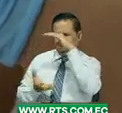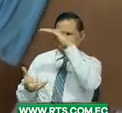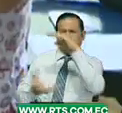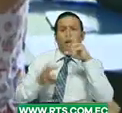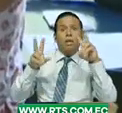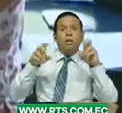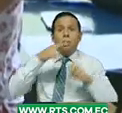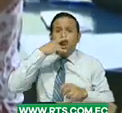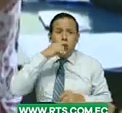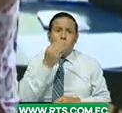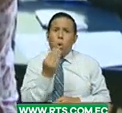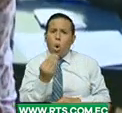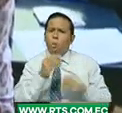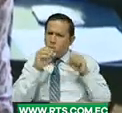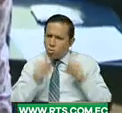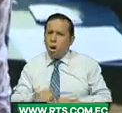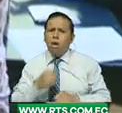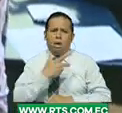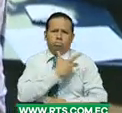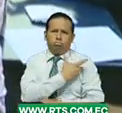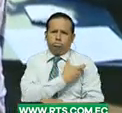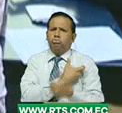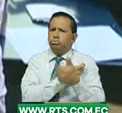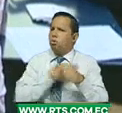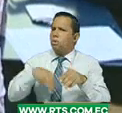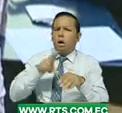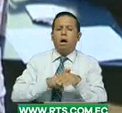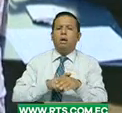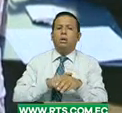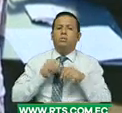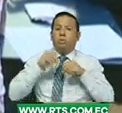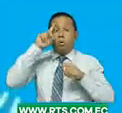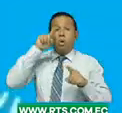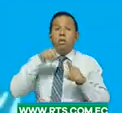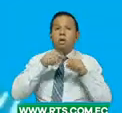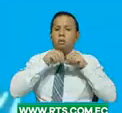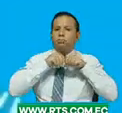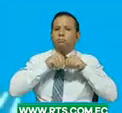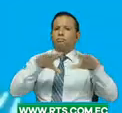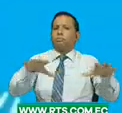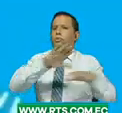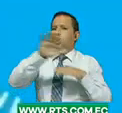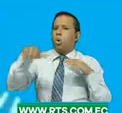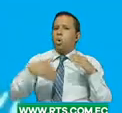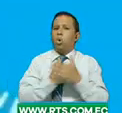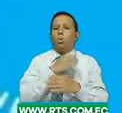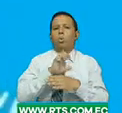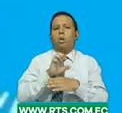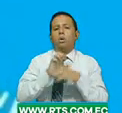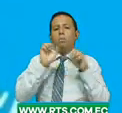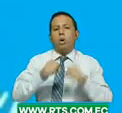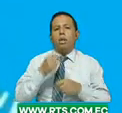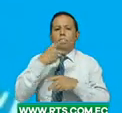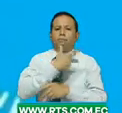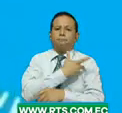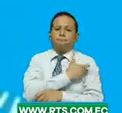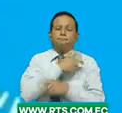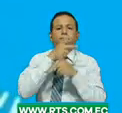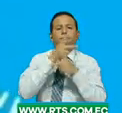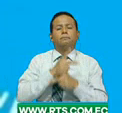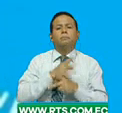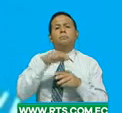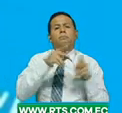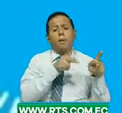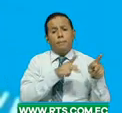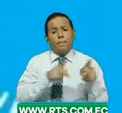niños, irán actualizando su plan para abarcar la mayor población posible. El plan de vacunación no es una herramienta